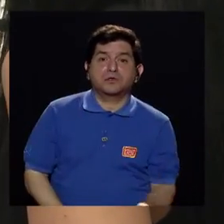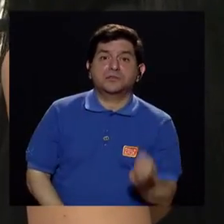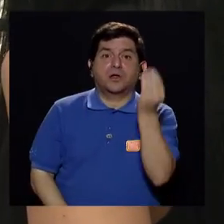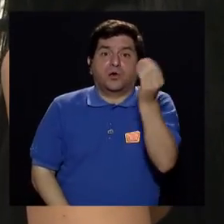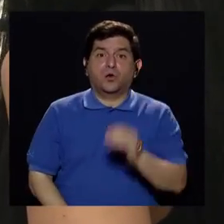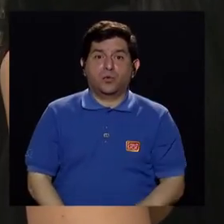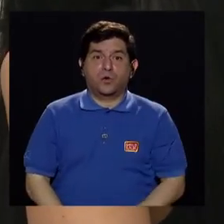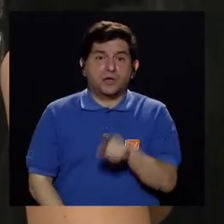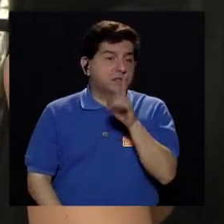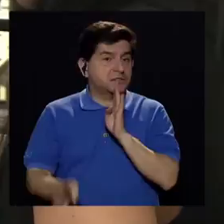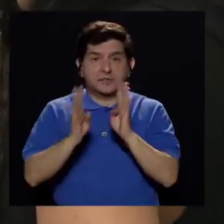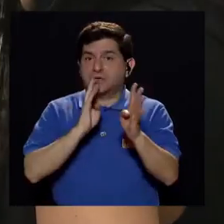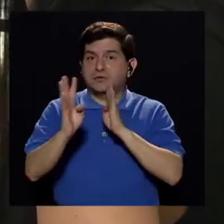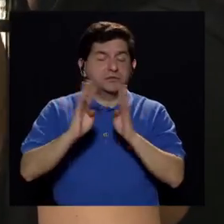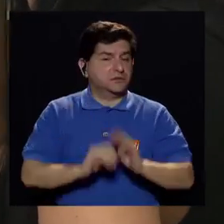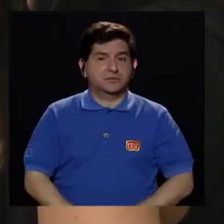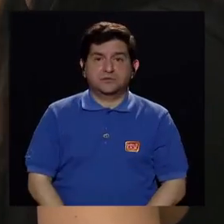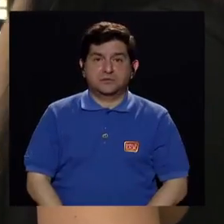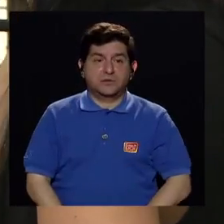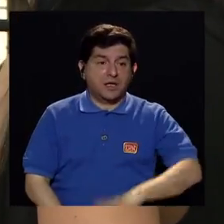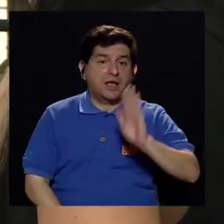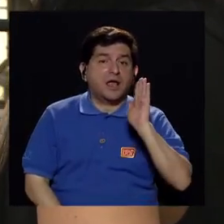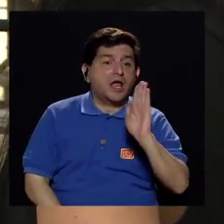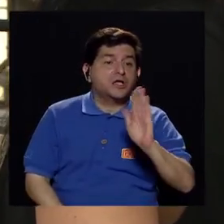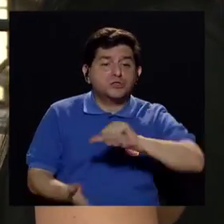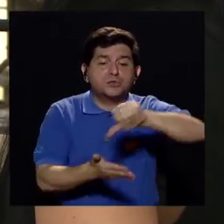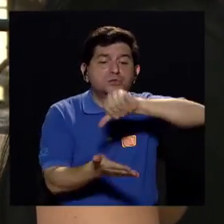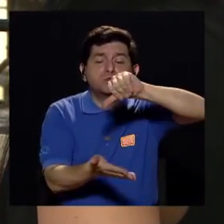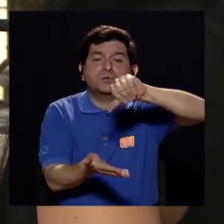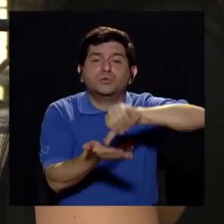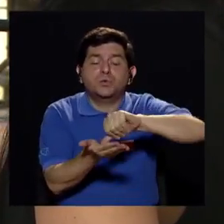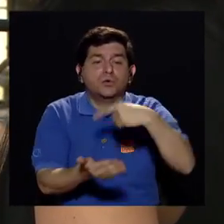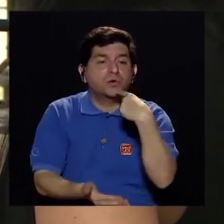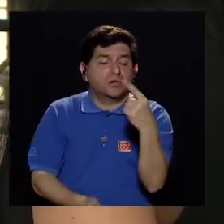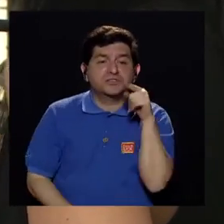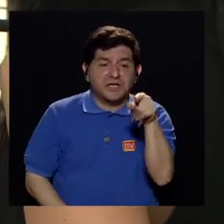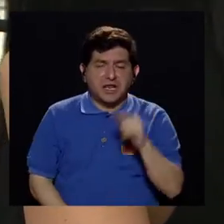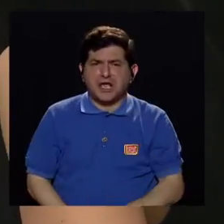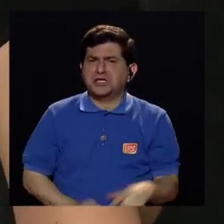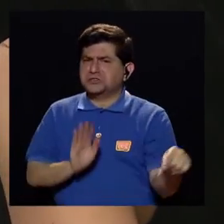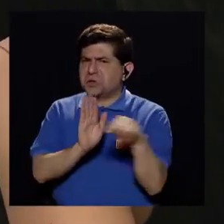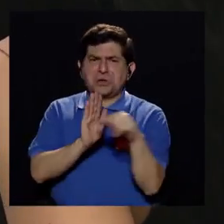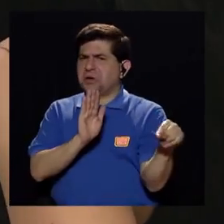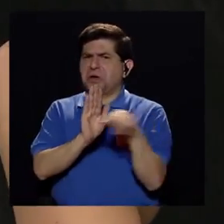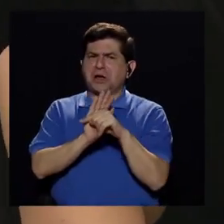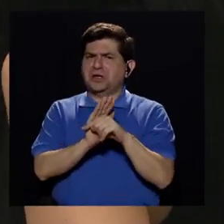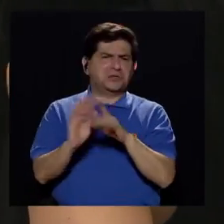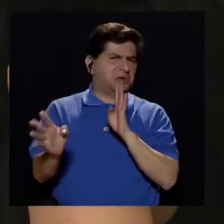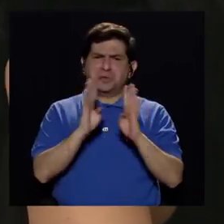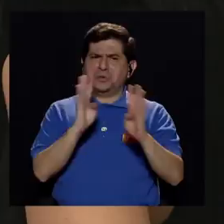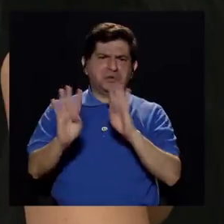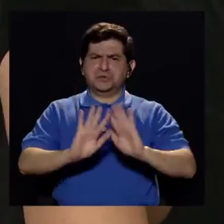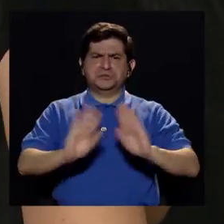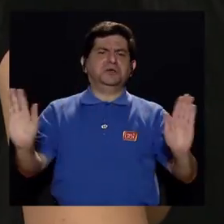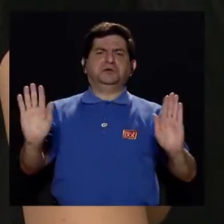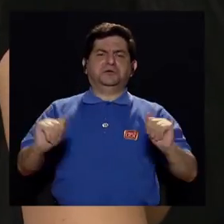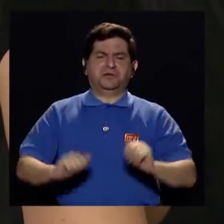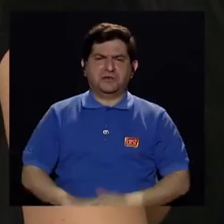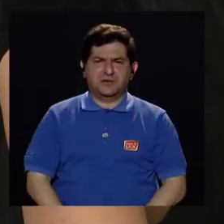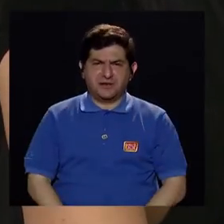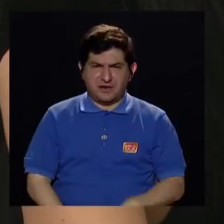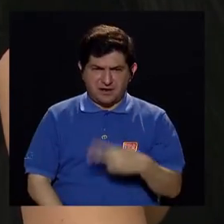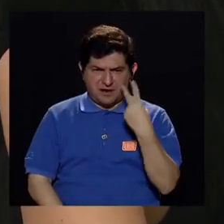que no te hablan de temas porque dentro de su núcleo le han dicho que eso es algo negativo, que no se hay que hablar. Sí, vemos una